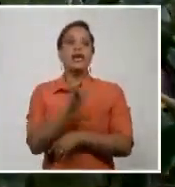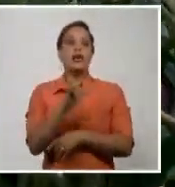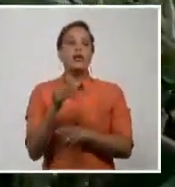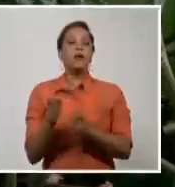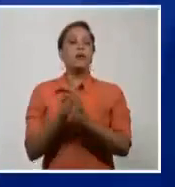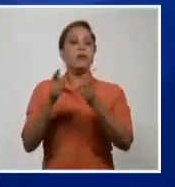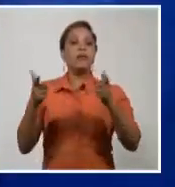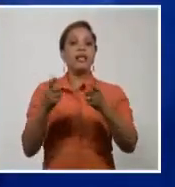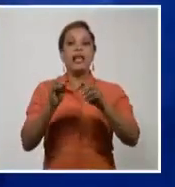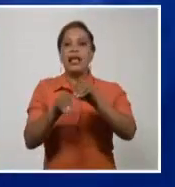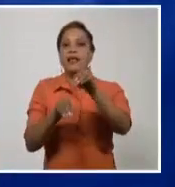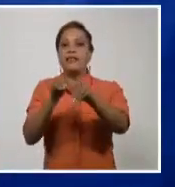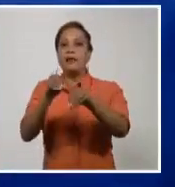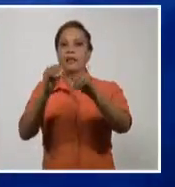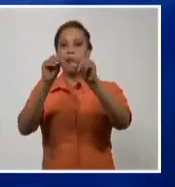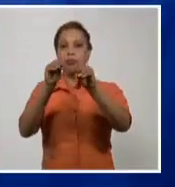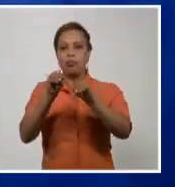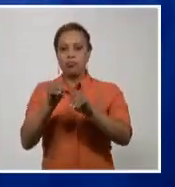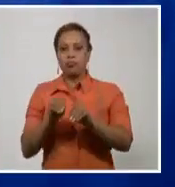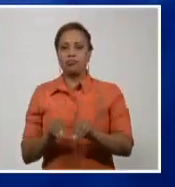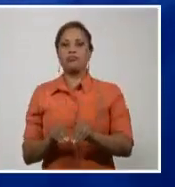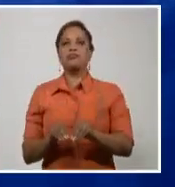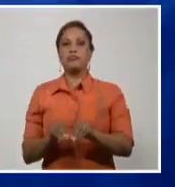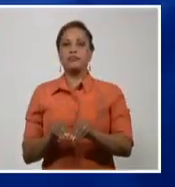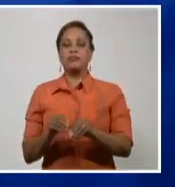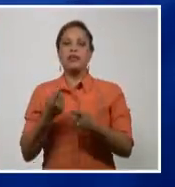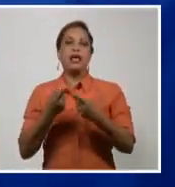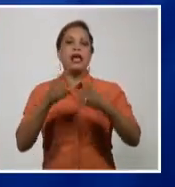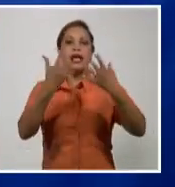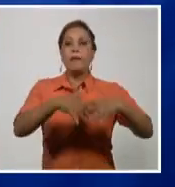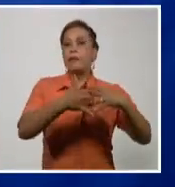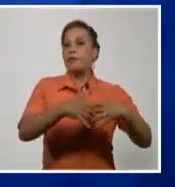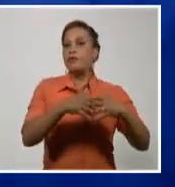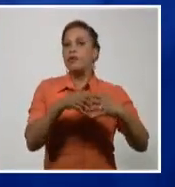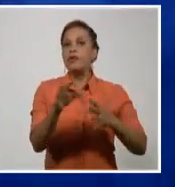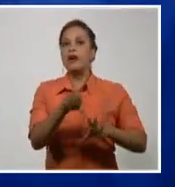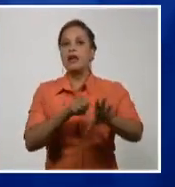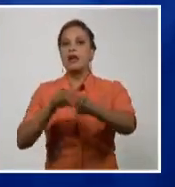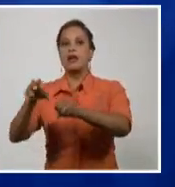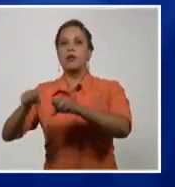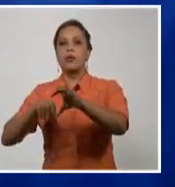siembra escalonada. Porque la producción se va recogiendo